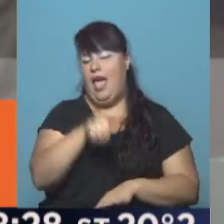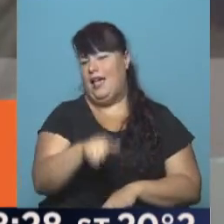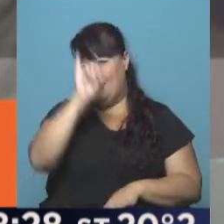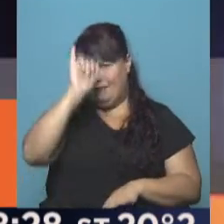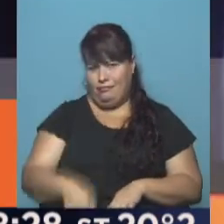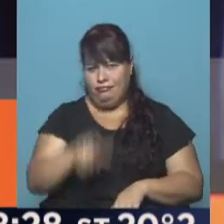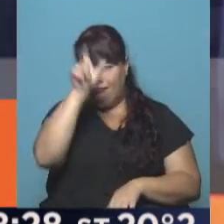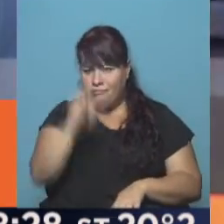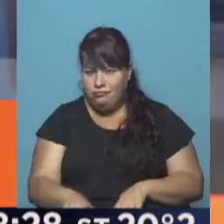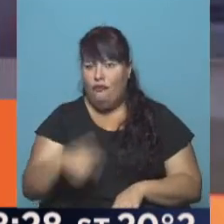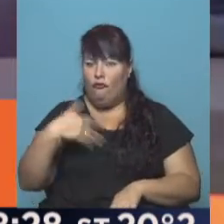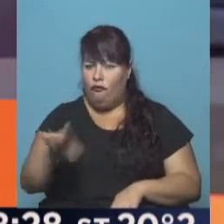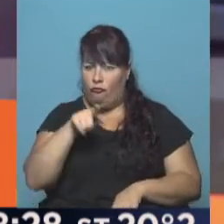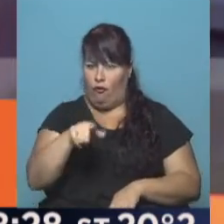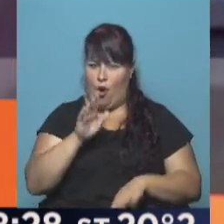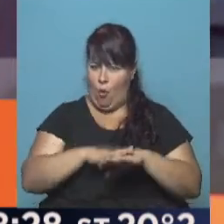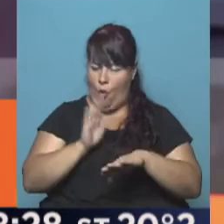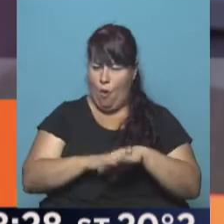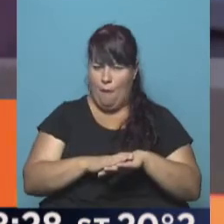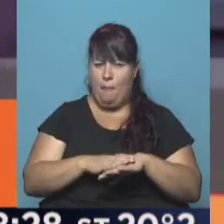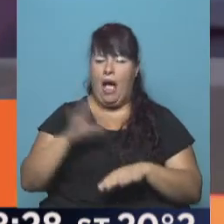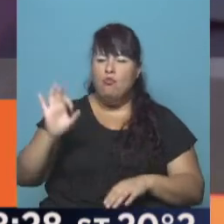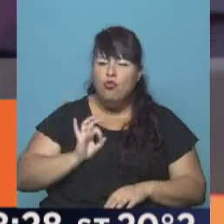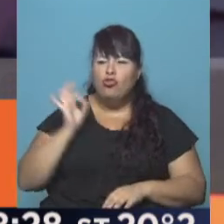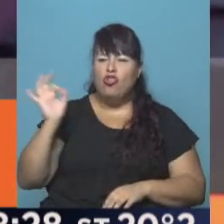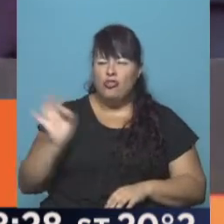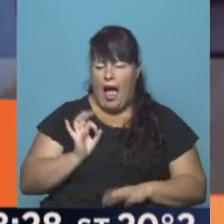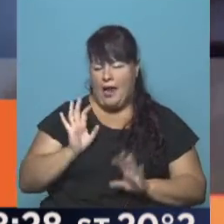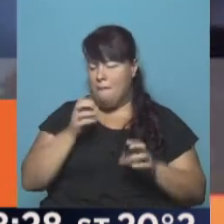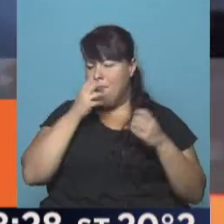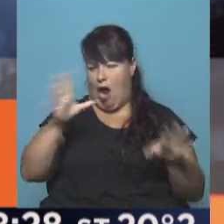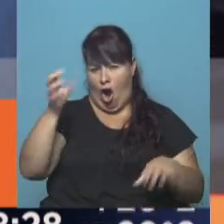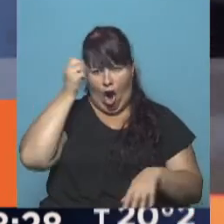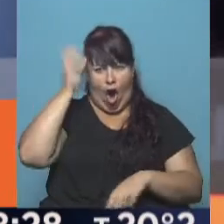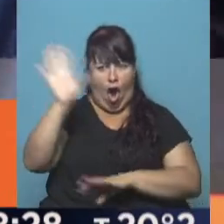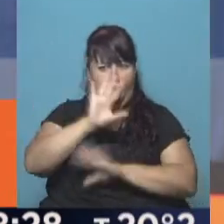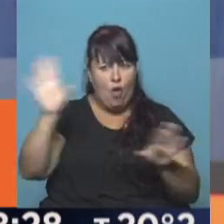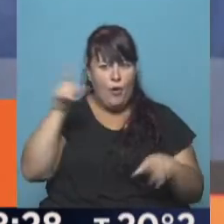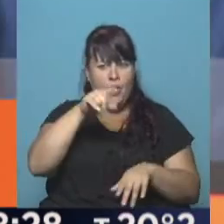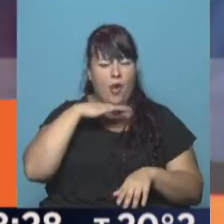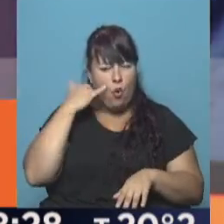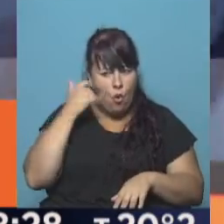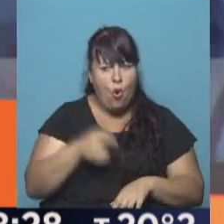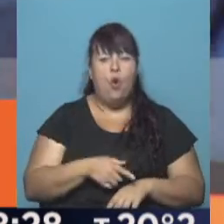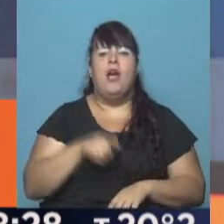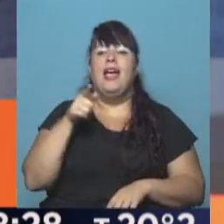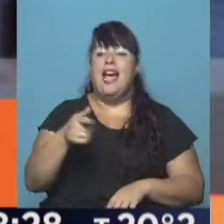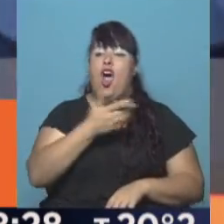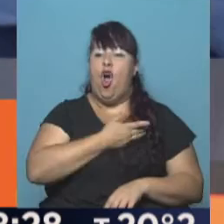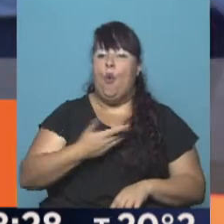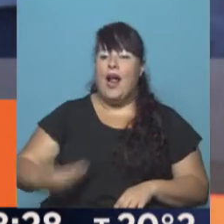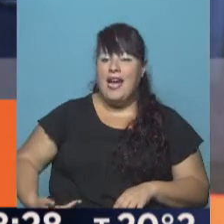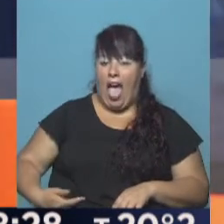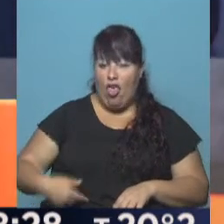quien nos hizo vivir años que más vale no recordar en la provincia donde la gobernadora